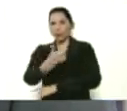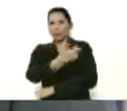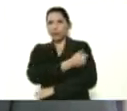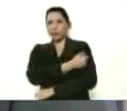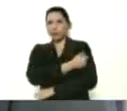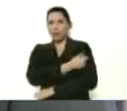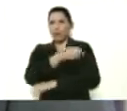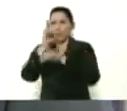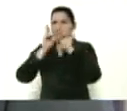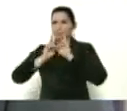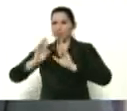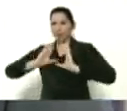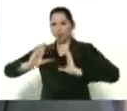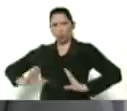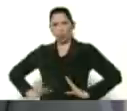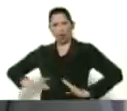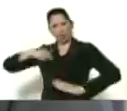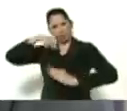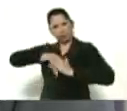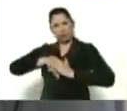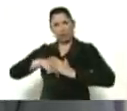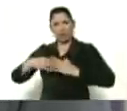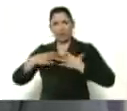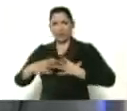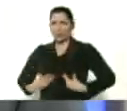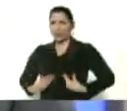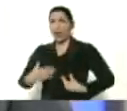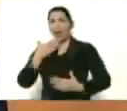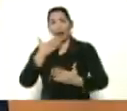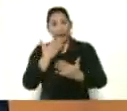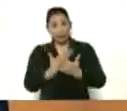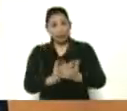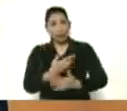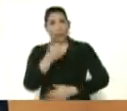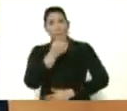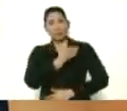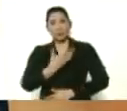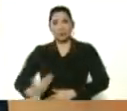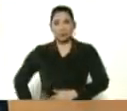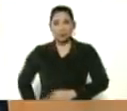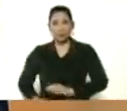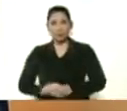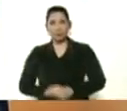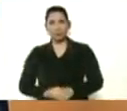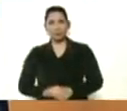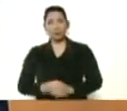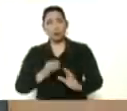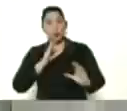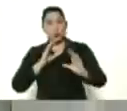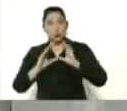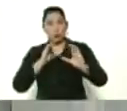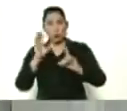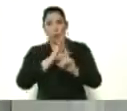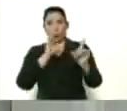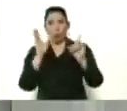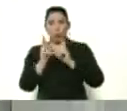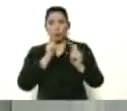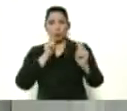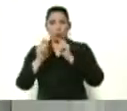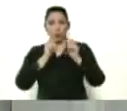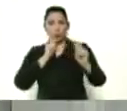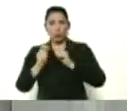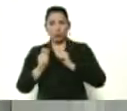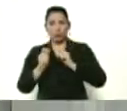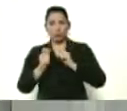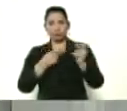de desinfectantes para colocar en los pulmones. Bueno, agradecemos al vicepresidente de Comunicación, Cultura y Turismo por